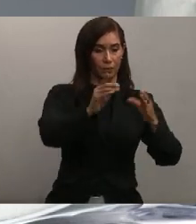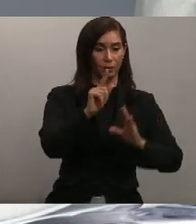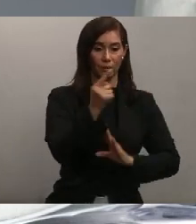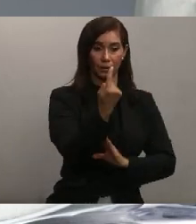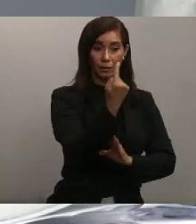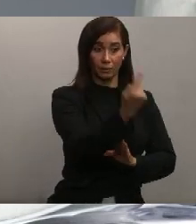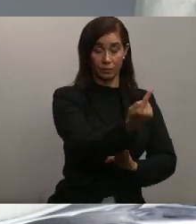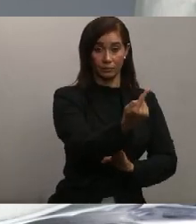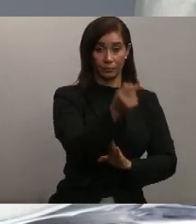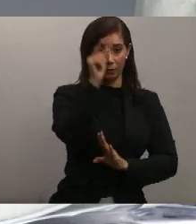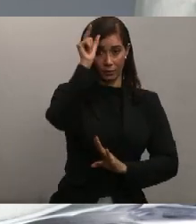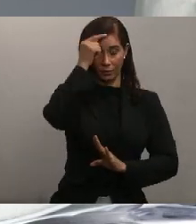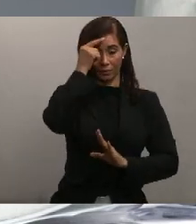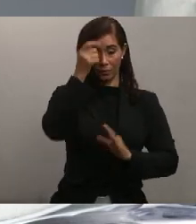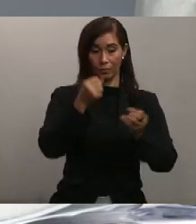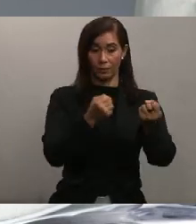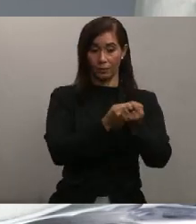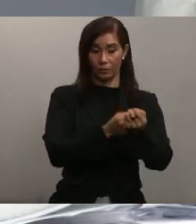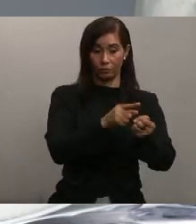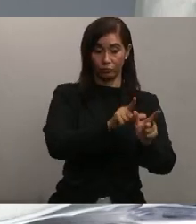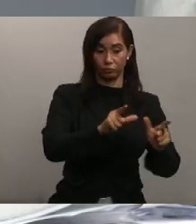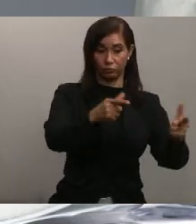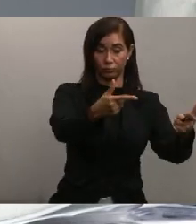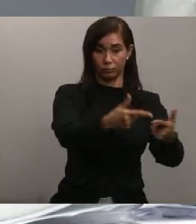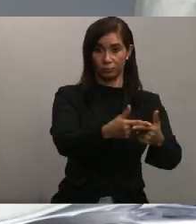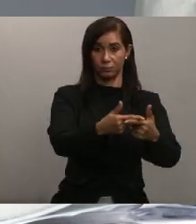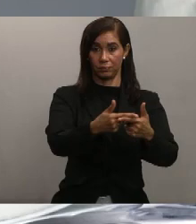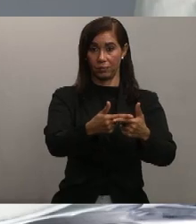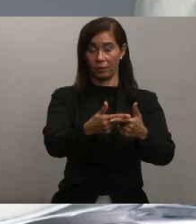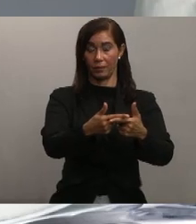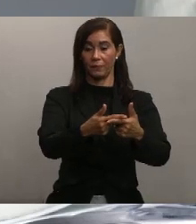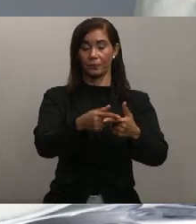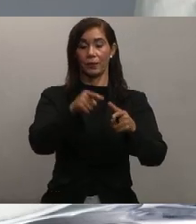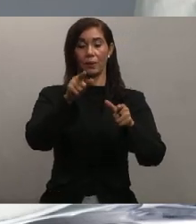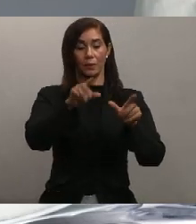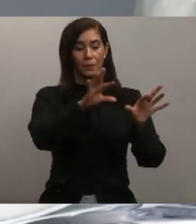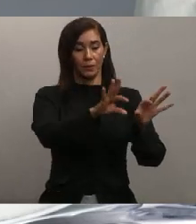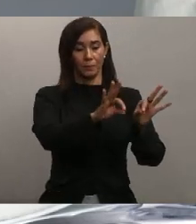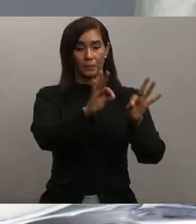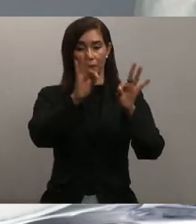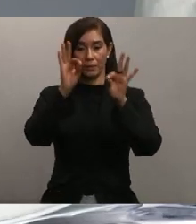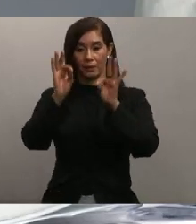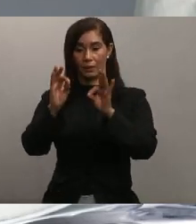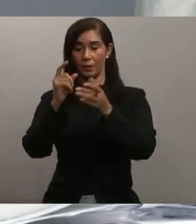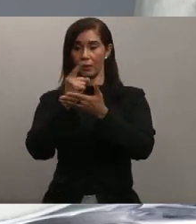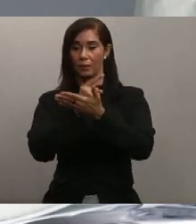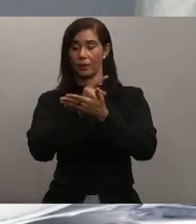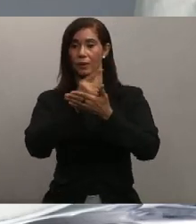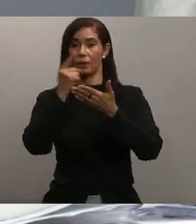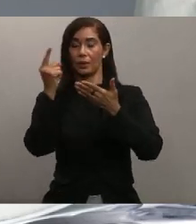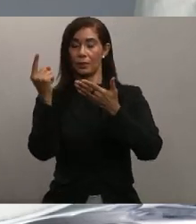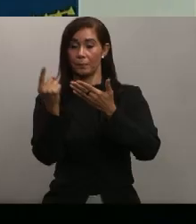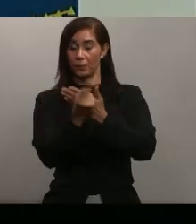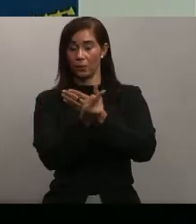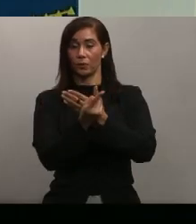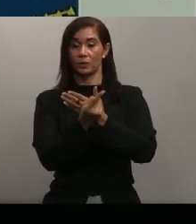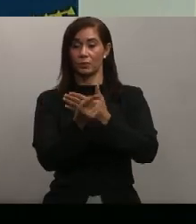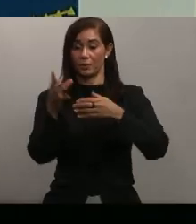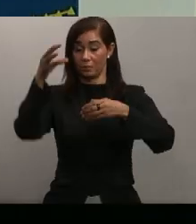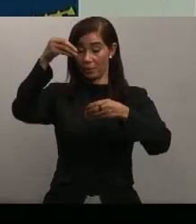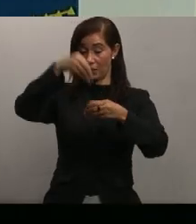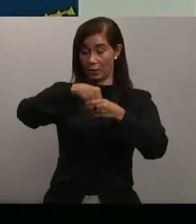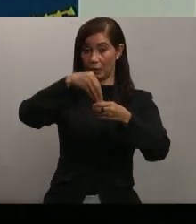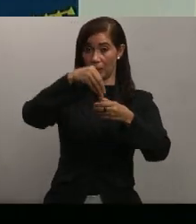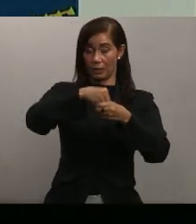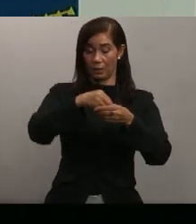ha habilitado para estas funciones van a figurar en la próxima semana dentro de